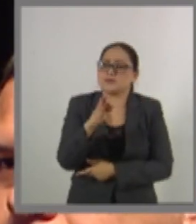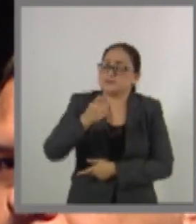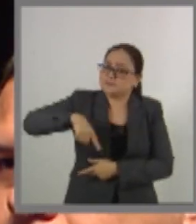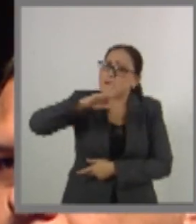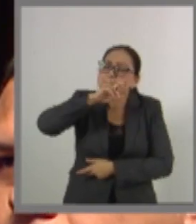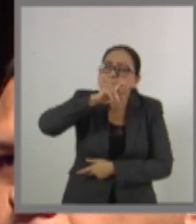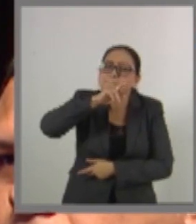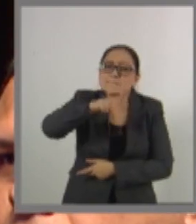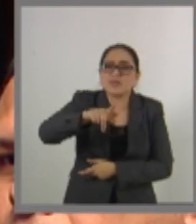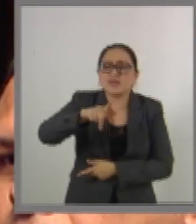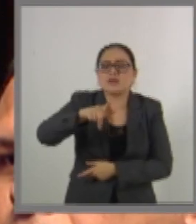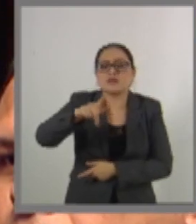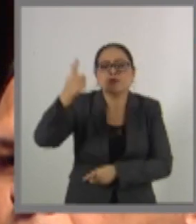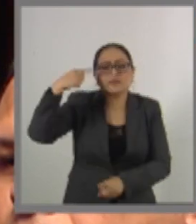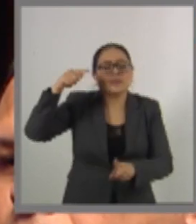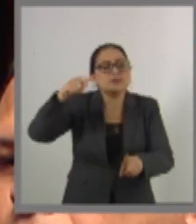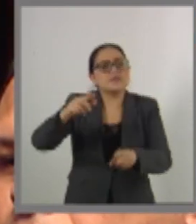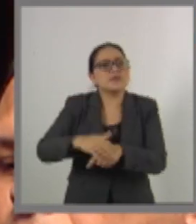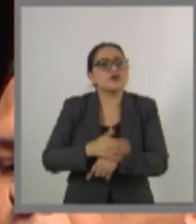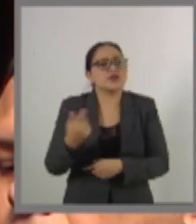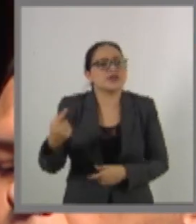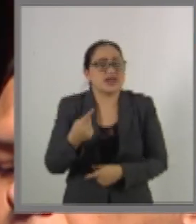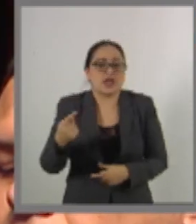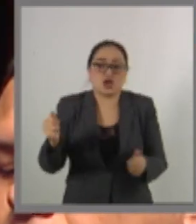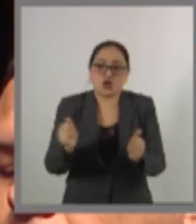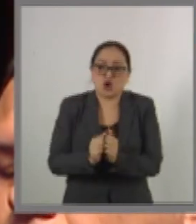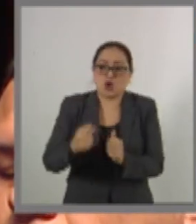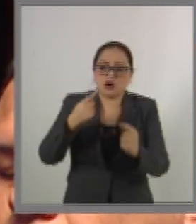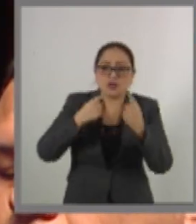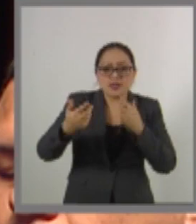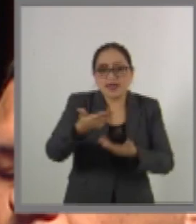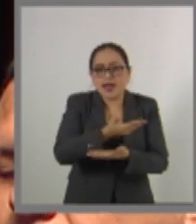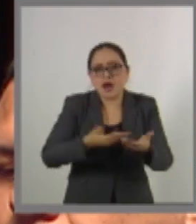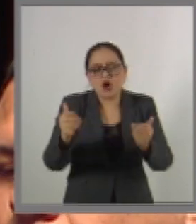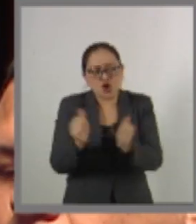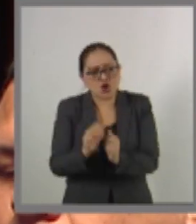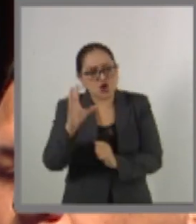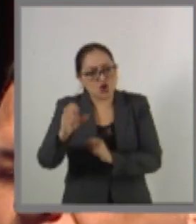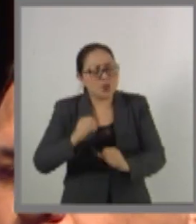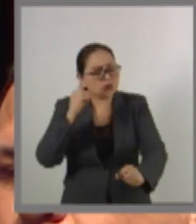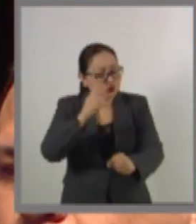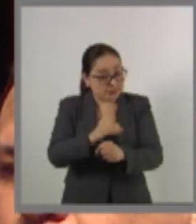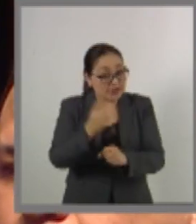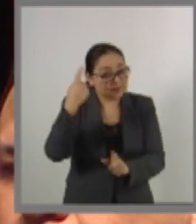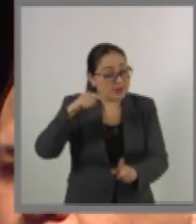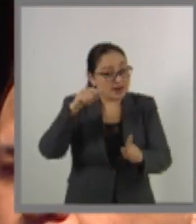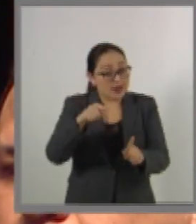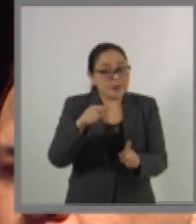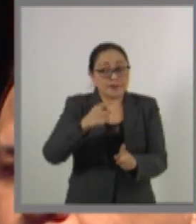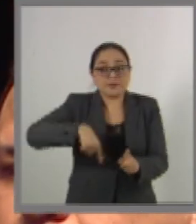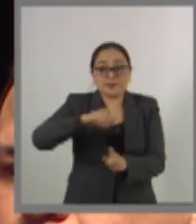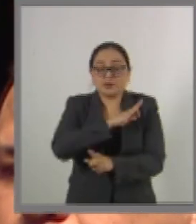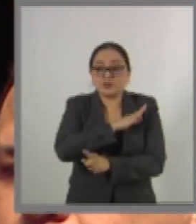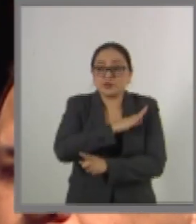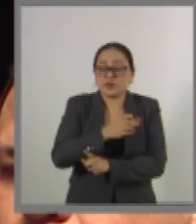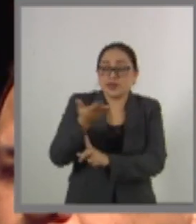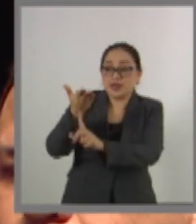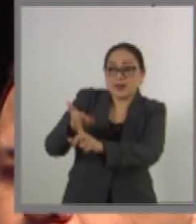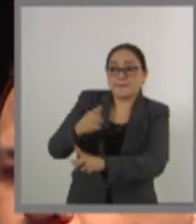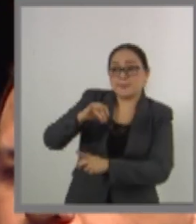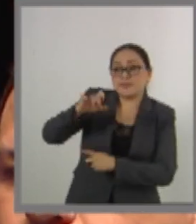términos, porque a través de este diálogo, a través de esta oportunidad que nos da que Miguel se